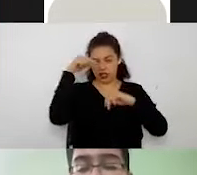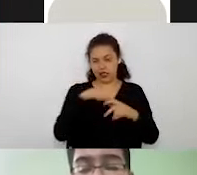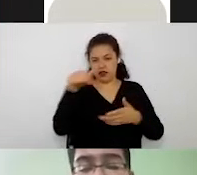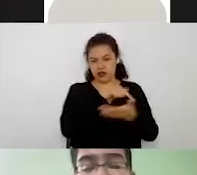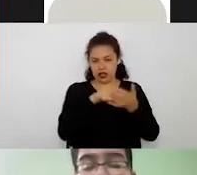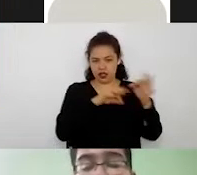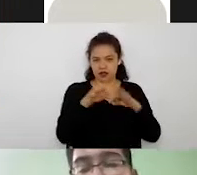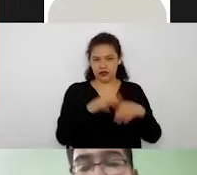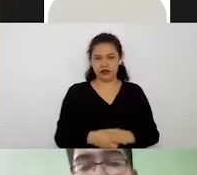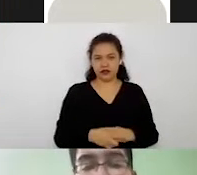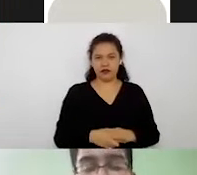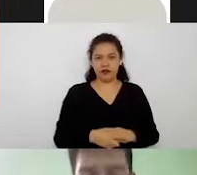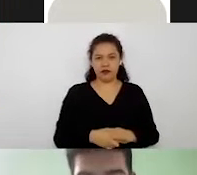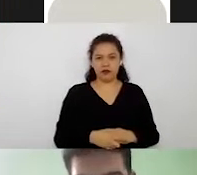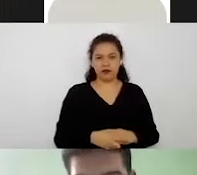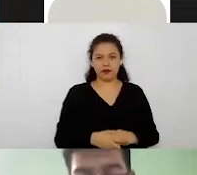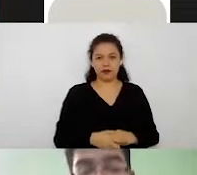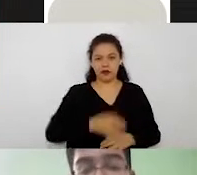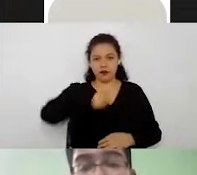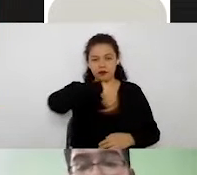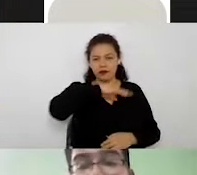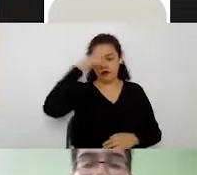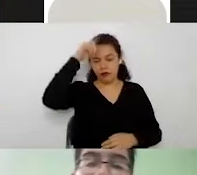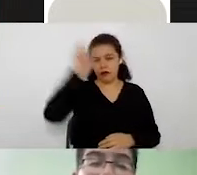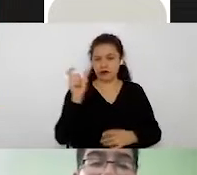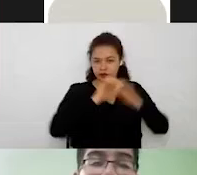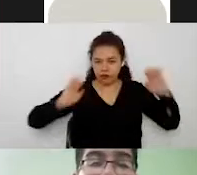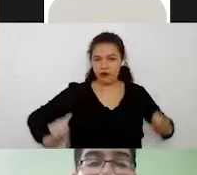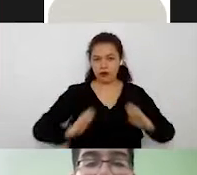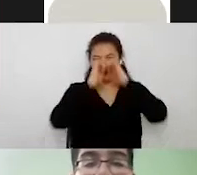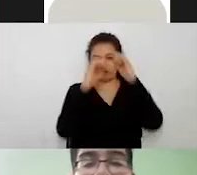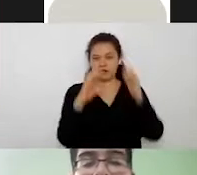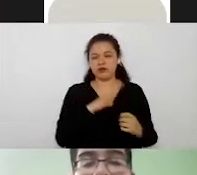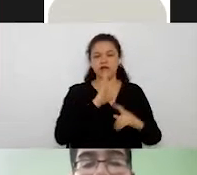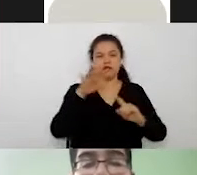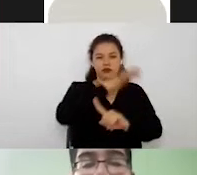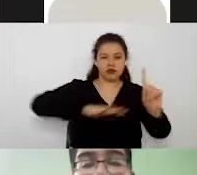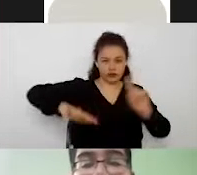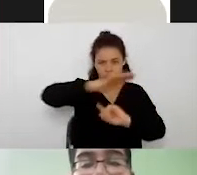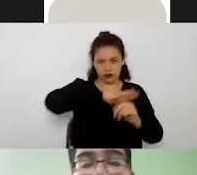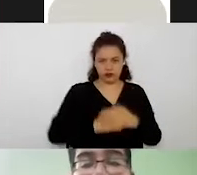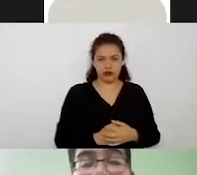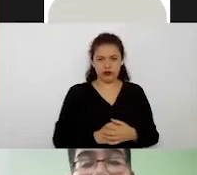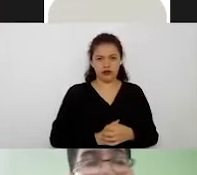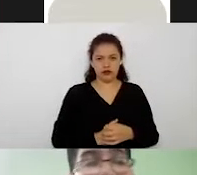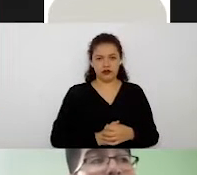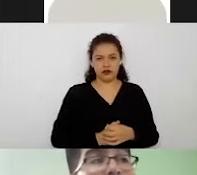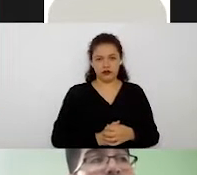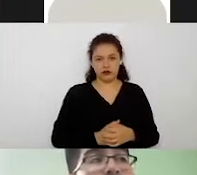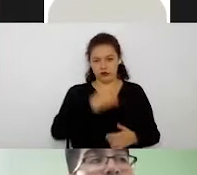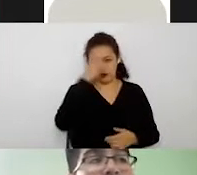trabajo. Es muy fácil que cuando estemos dentro de una emergencia o cuando estemos en una situación de